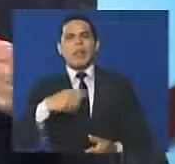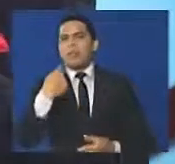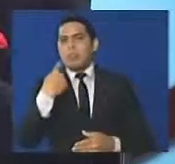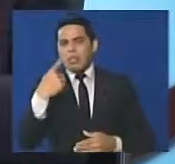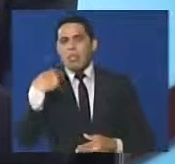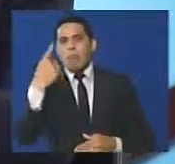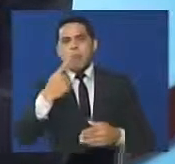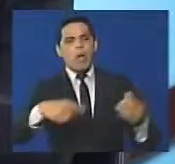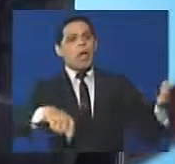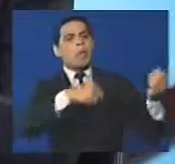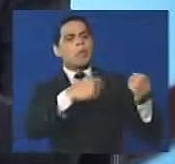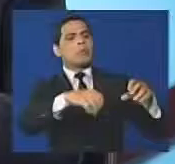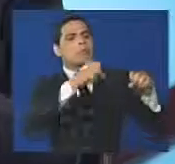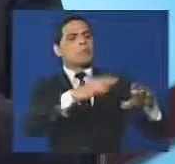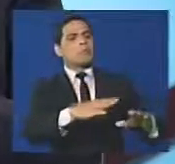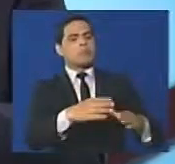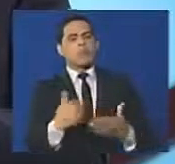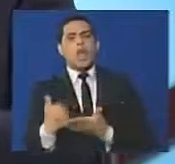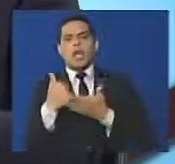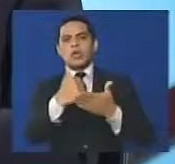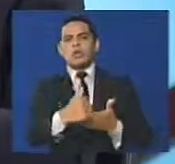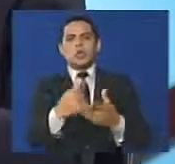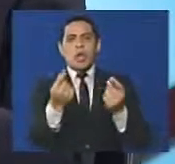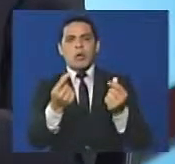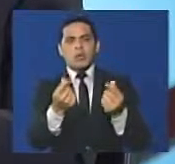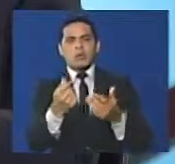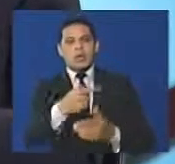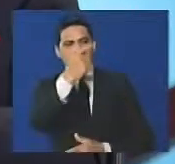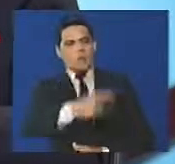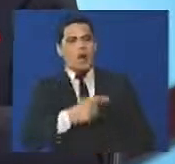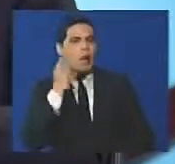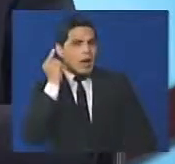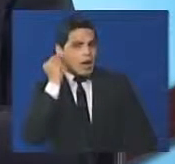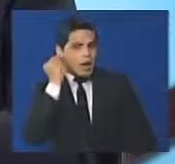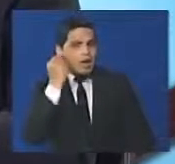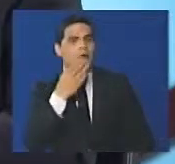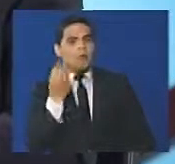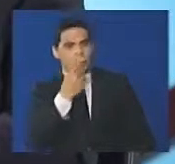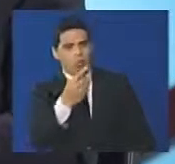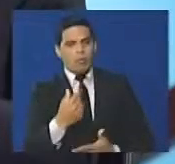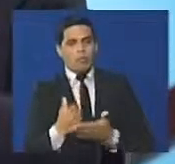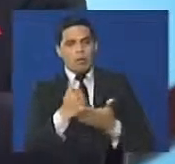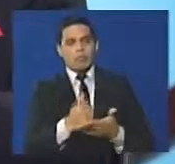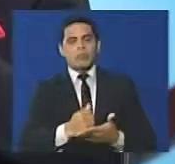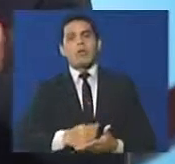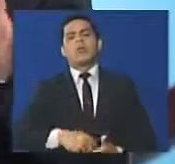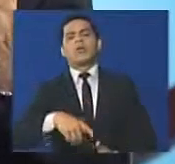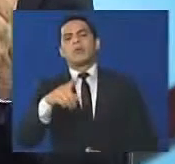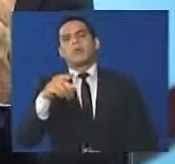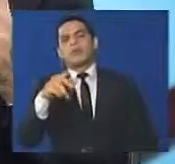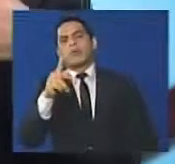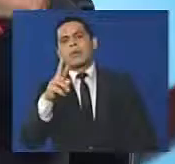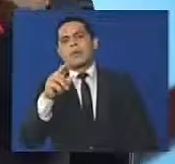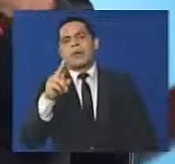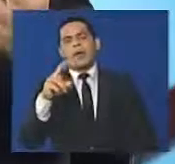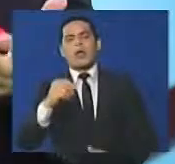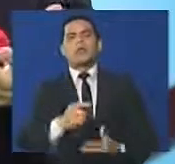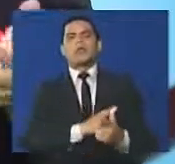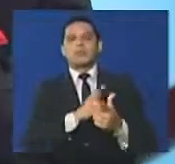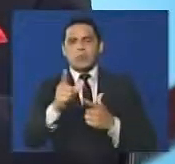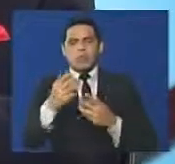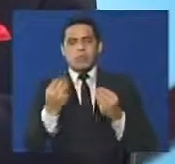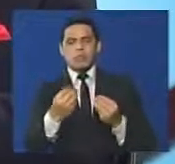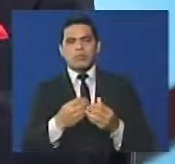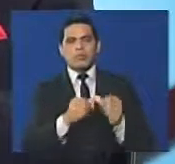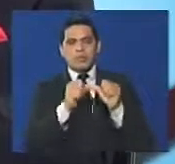violín. Tuvo una beca con el gran tenor Alfredo Kraus. Siguió